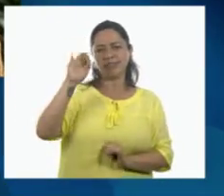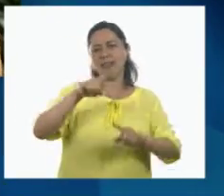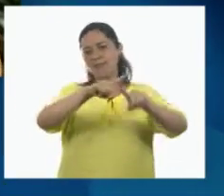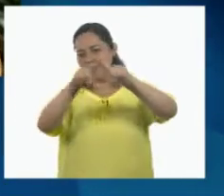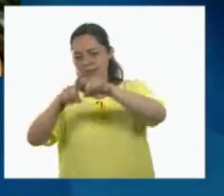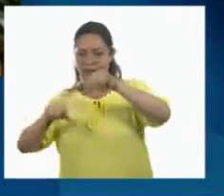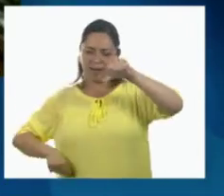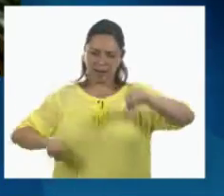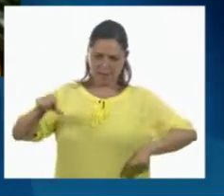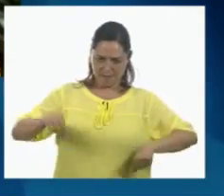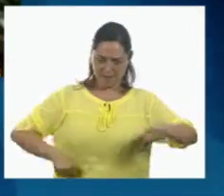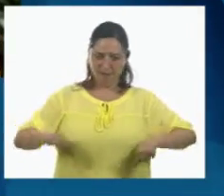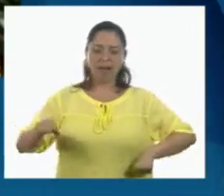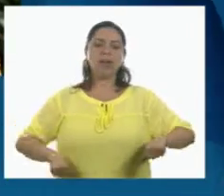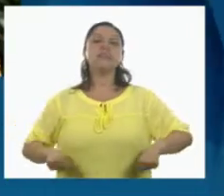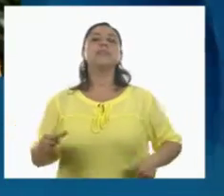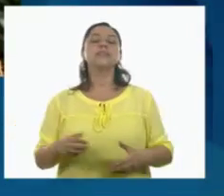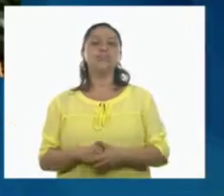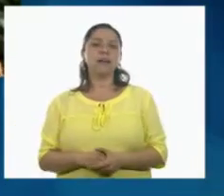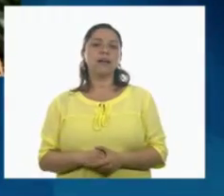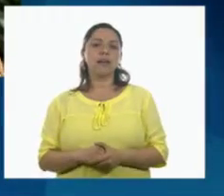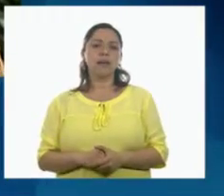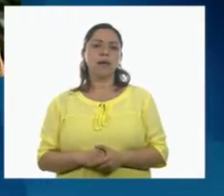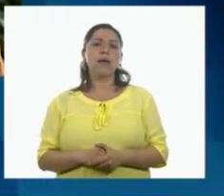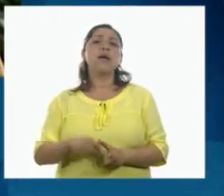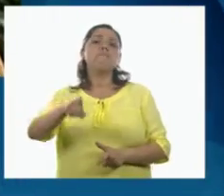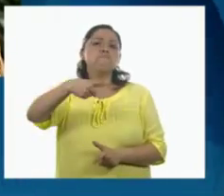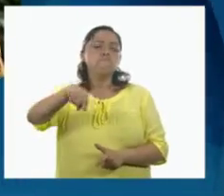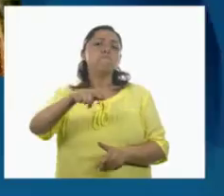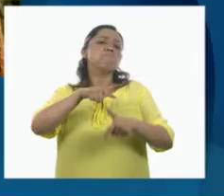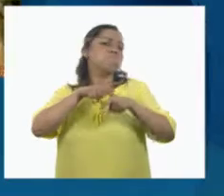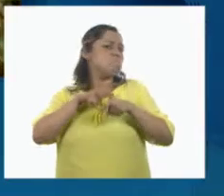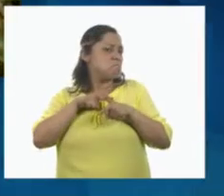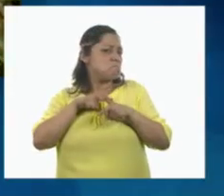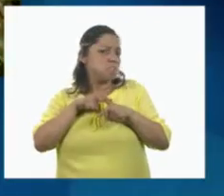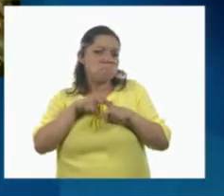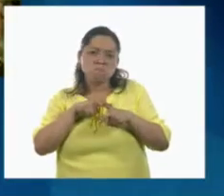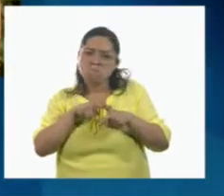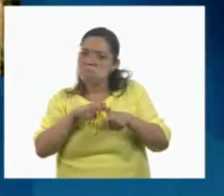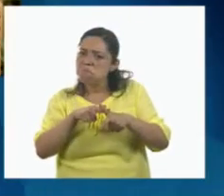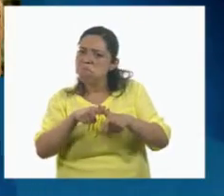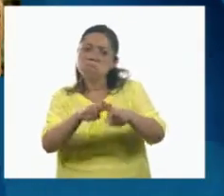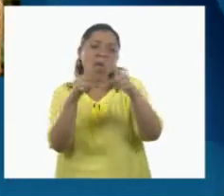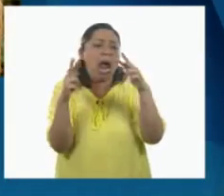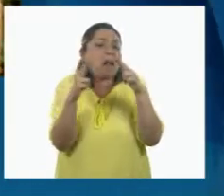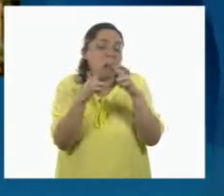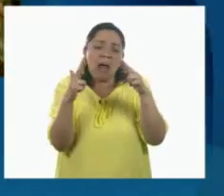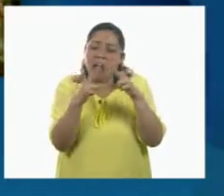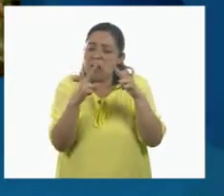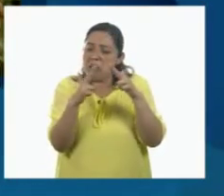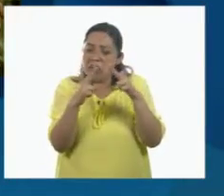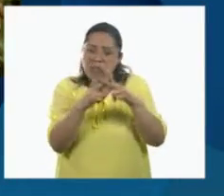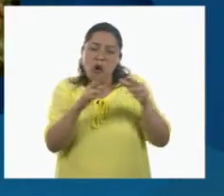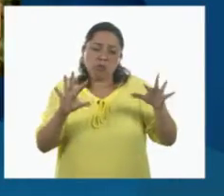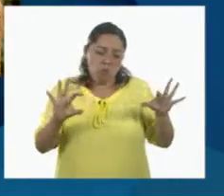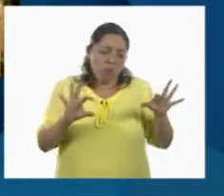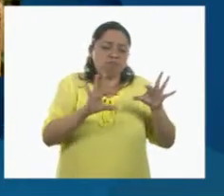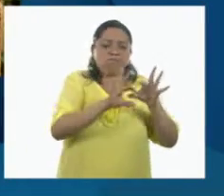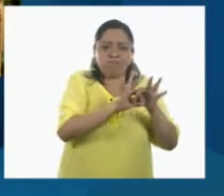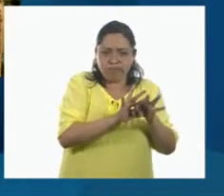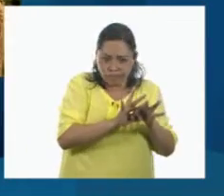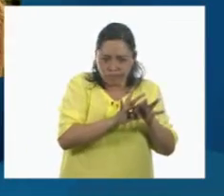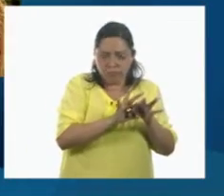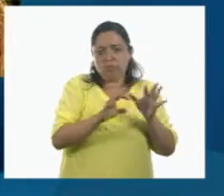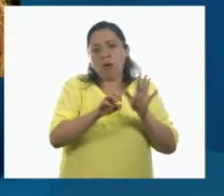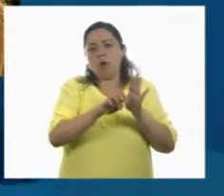actividades que, no obstante, seguían teniendo su raíz religiosa, como las exposiciones de